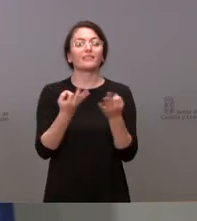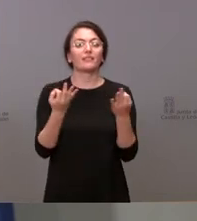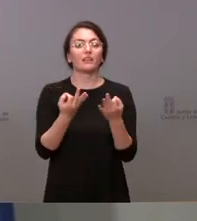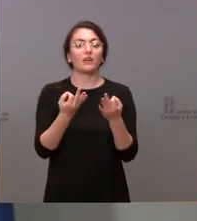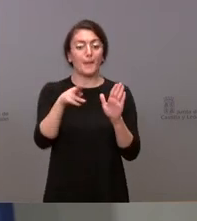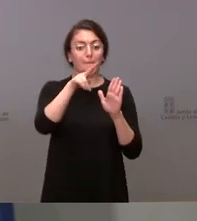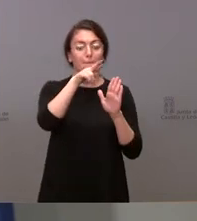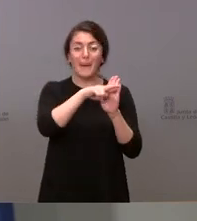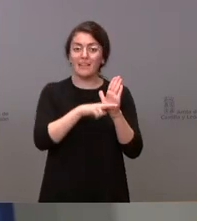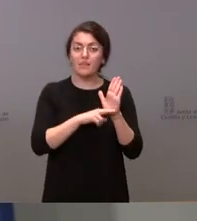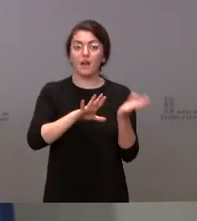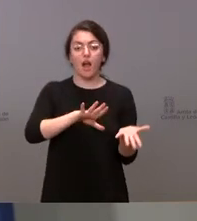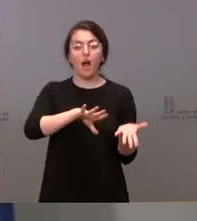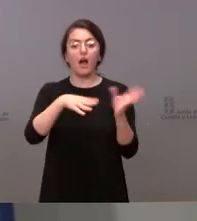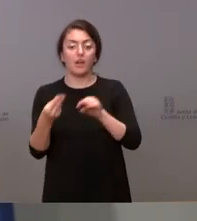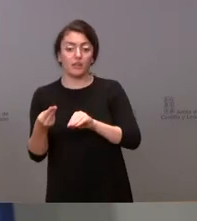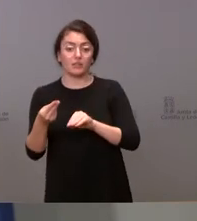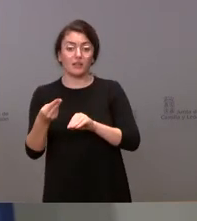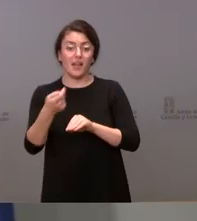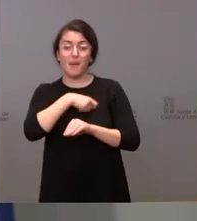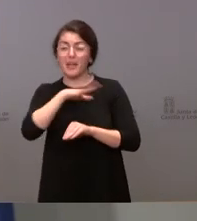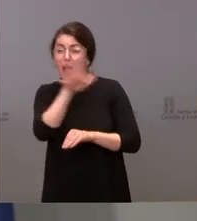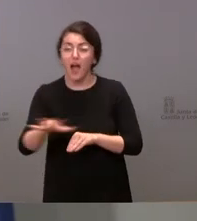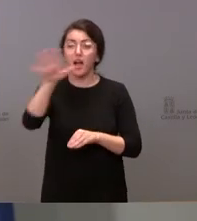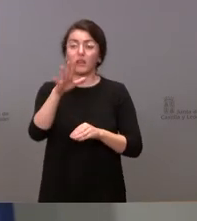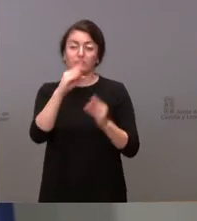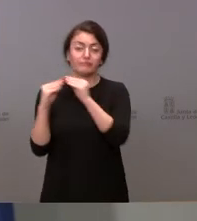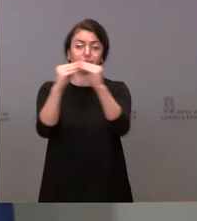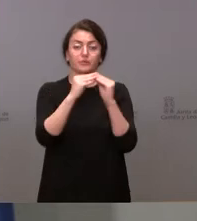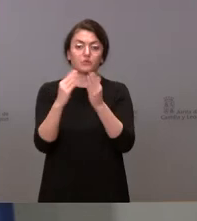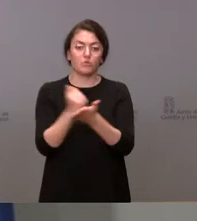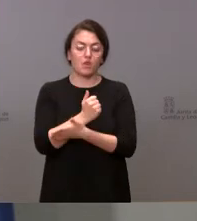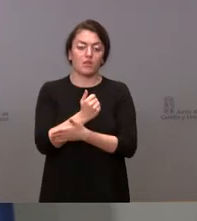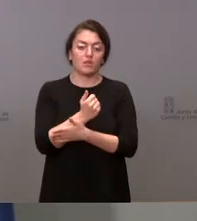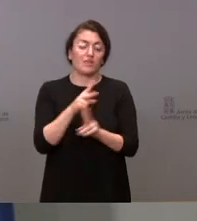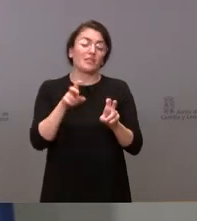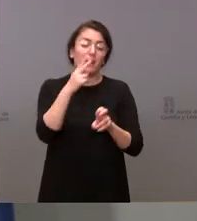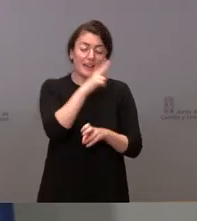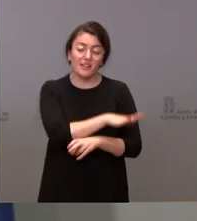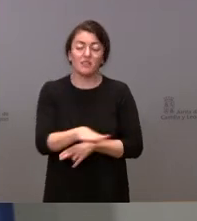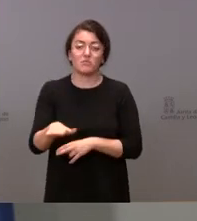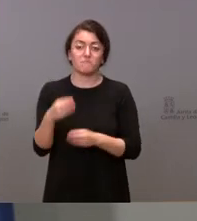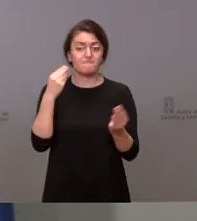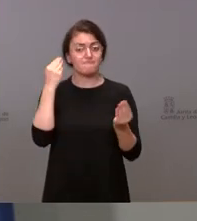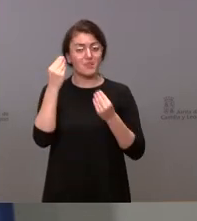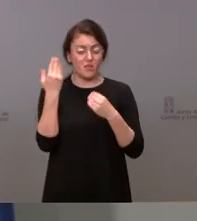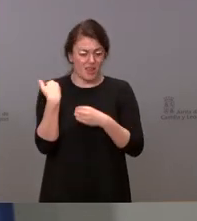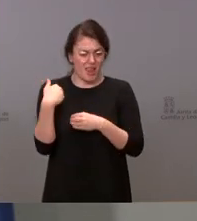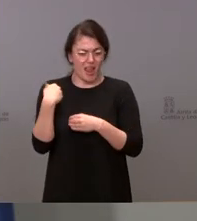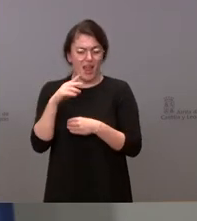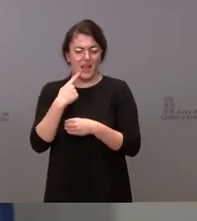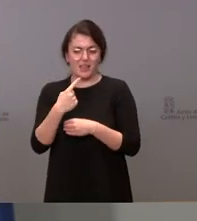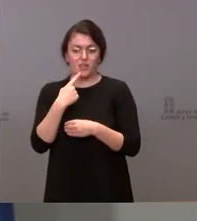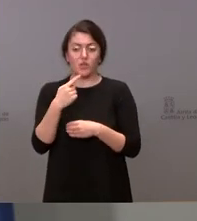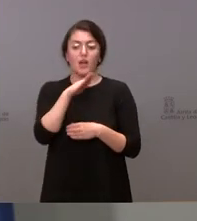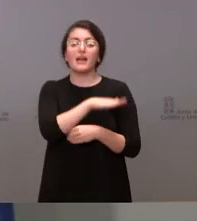las medidas a nivel nacional. En el caso de los niños, ya lo hemos dicho, yo creo que en las ruedas de prensa últimas varias veces, menores de